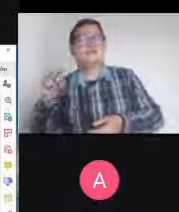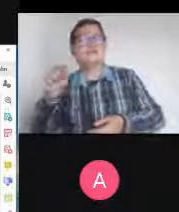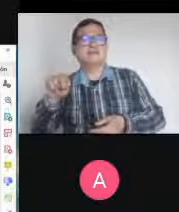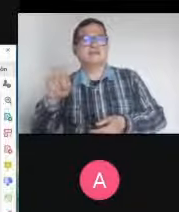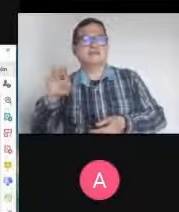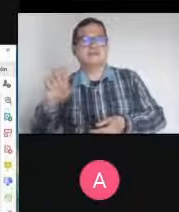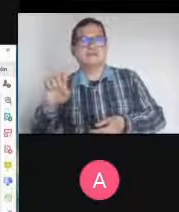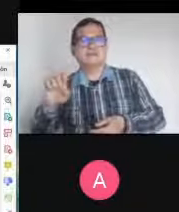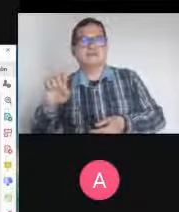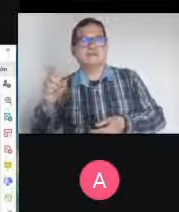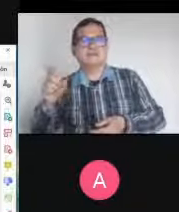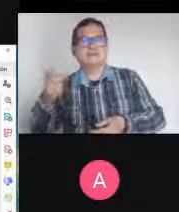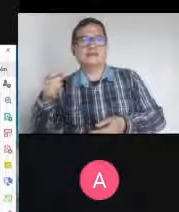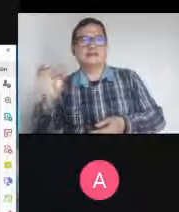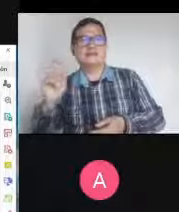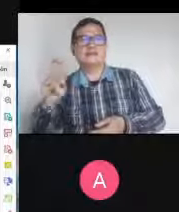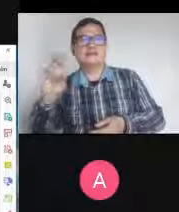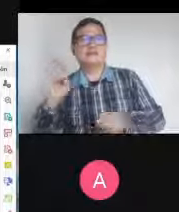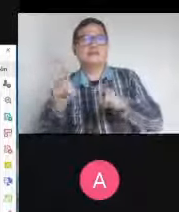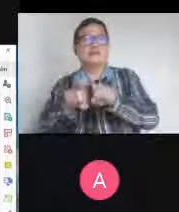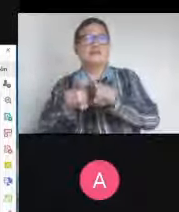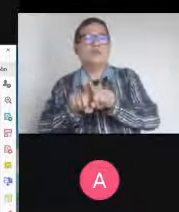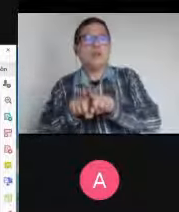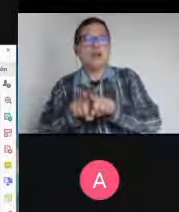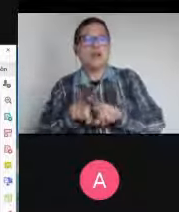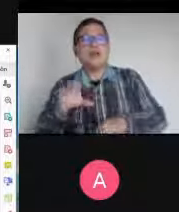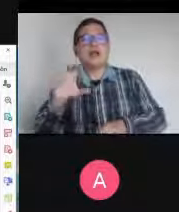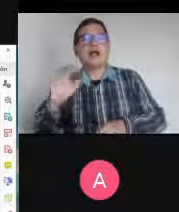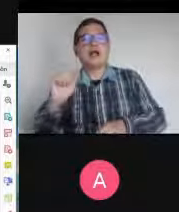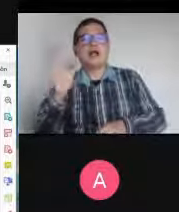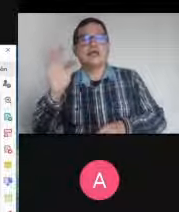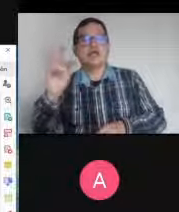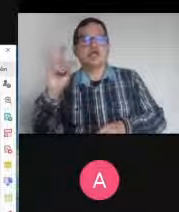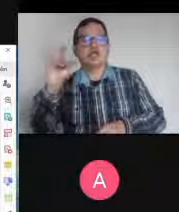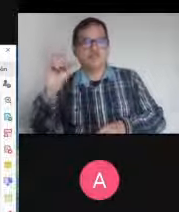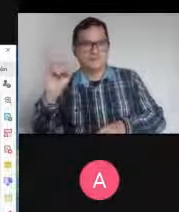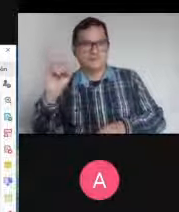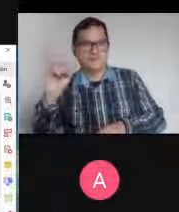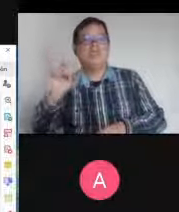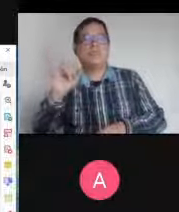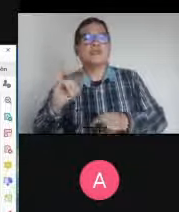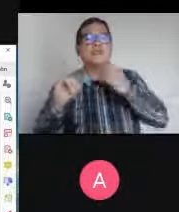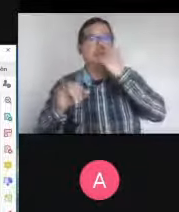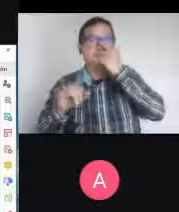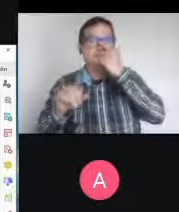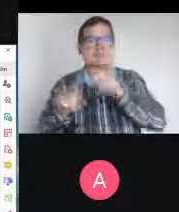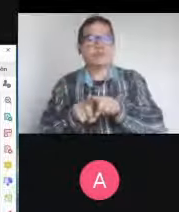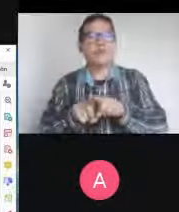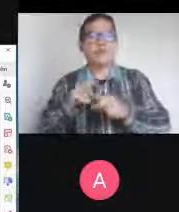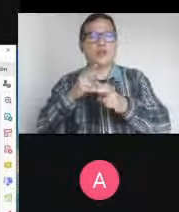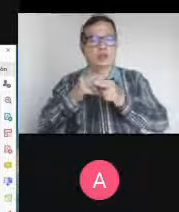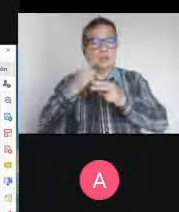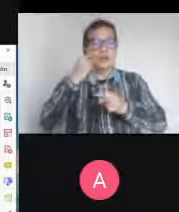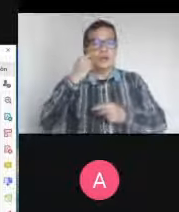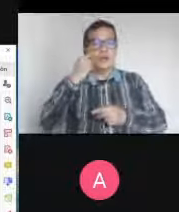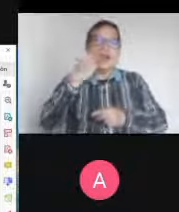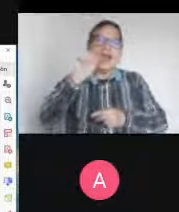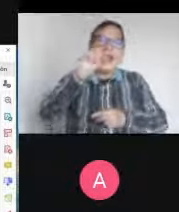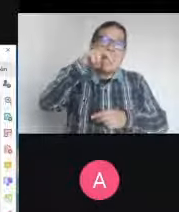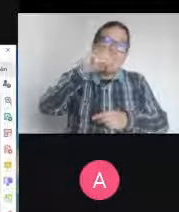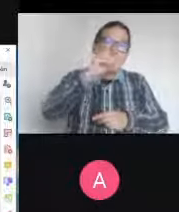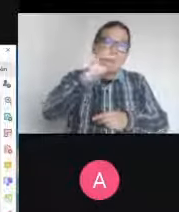al cátodo, que es el negativo. Su símbolo, como aparece ahí en la imagen, pues es una flecha. En este caso está indicando hacia